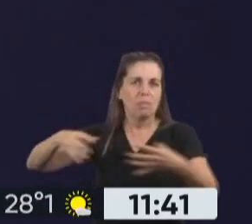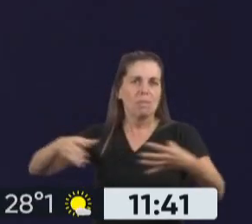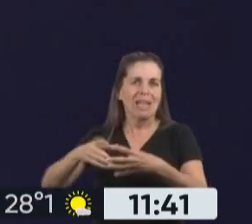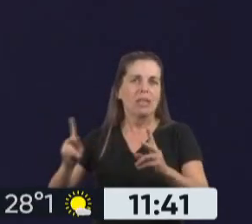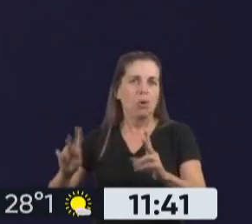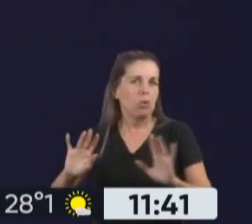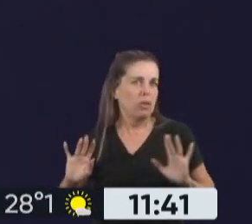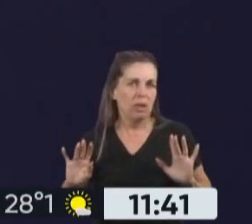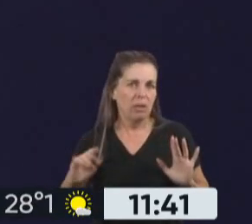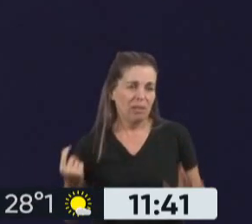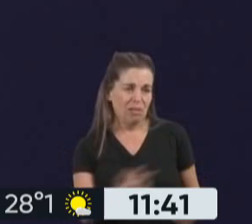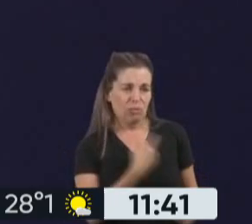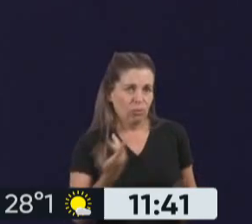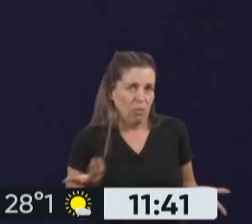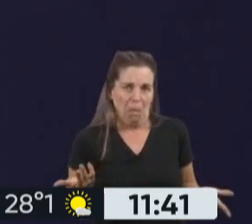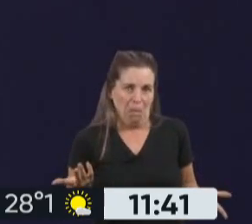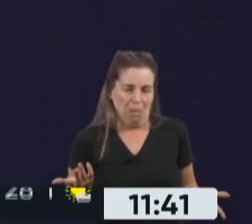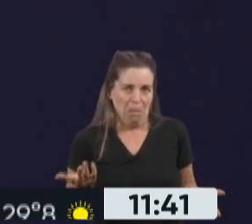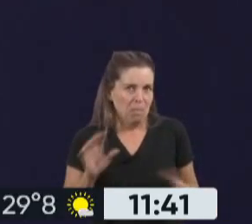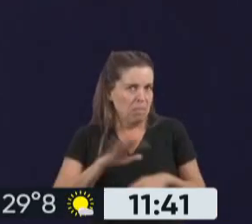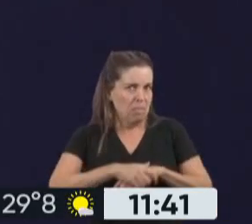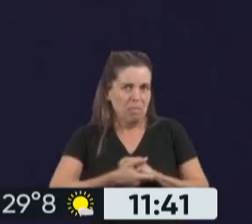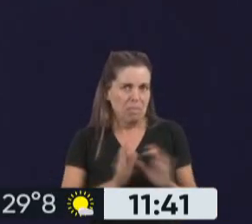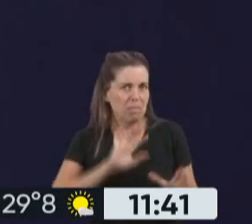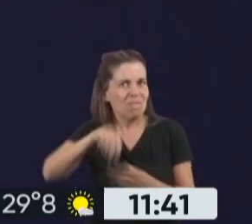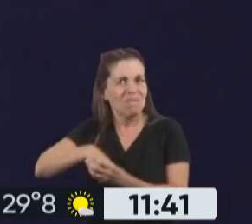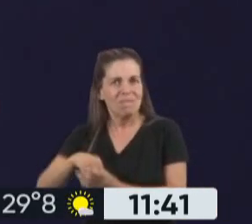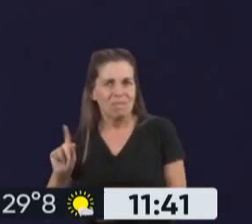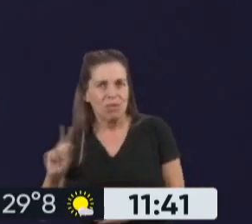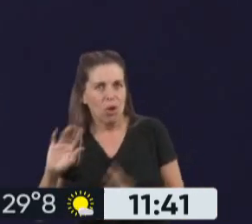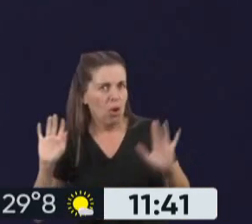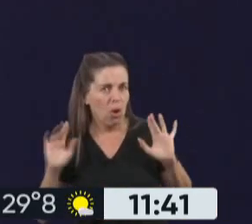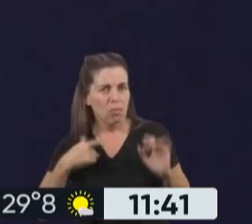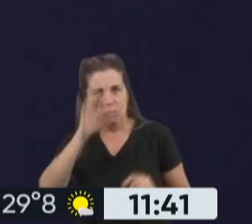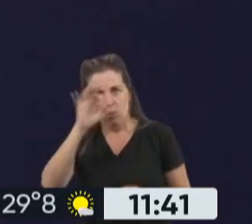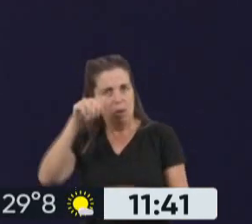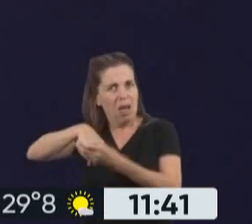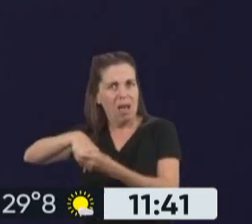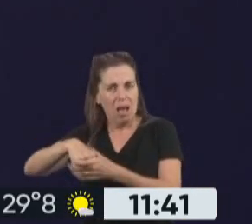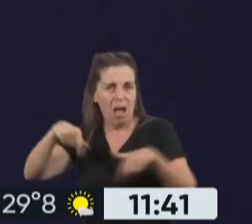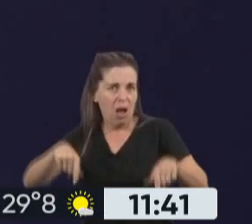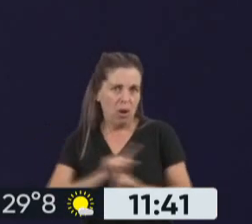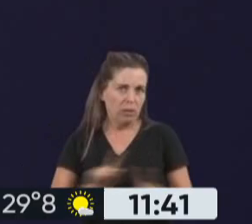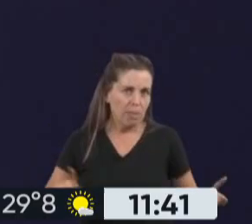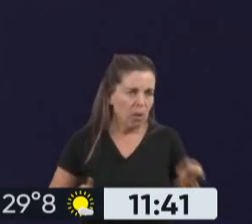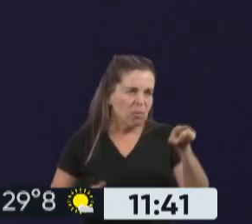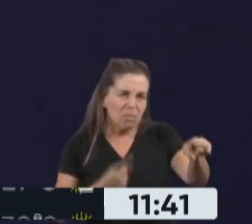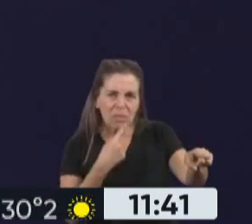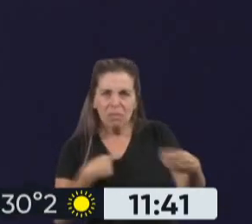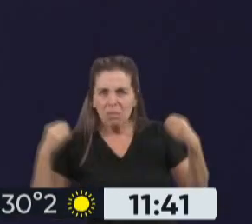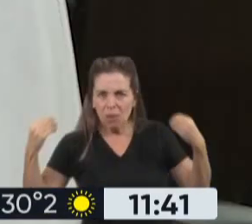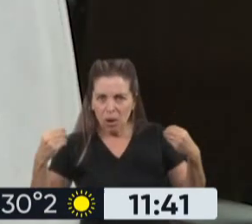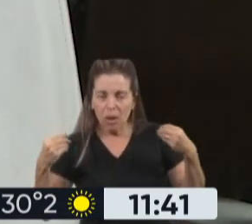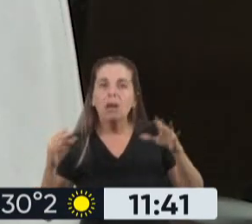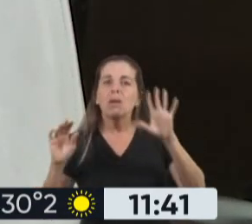ellos. La verdad es que no hay mucho para decir. No nos metemos en las internas de otros partidos, no nos metimos nunca, no nos vamos a meter ahora. No sé a qué apunta tu pregunta.